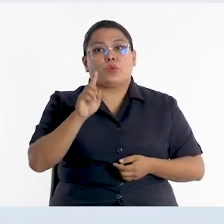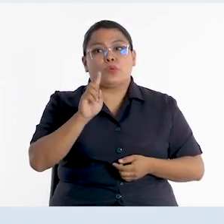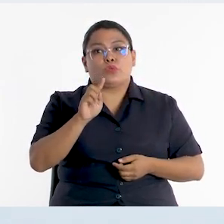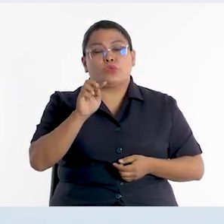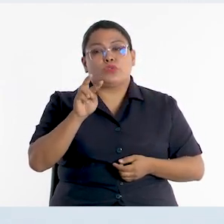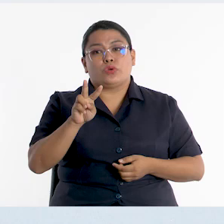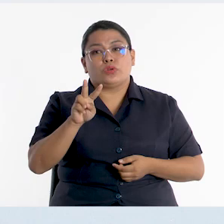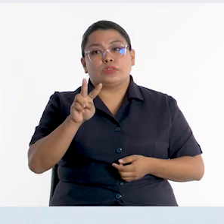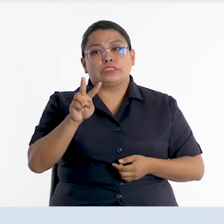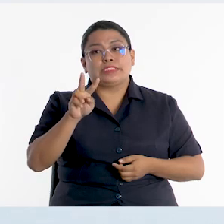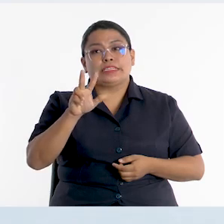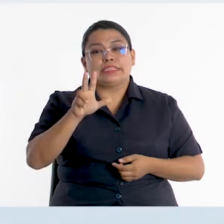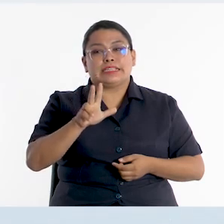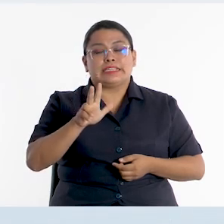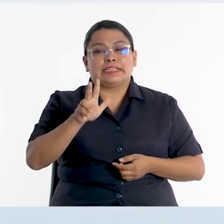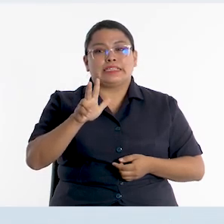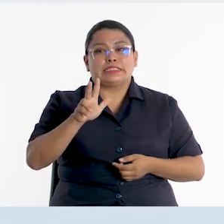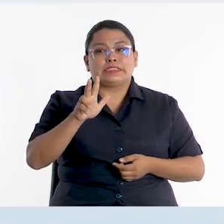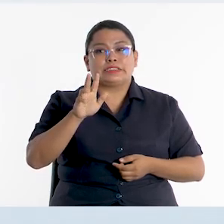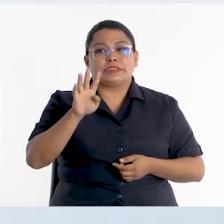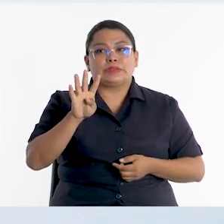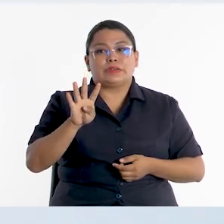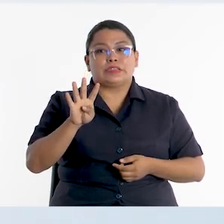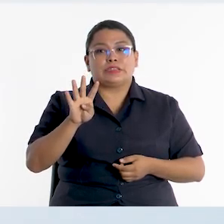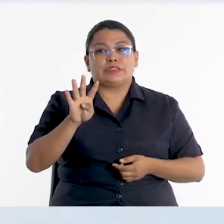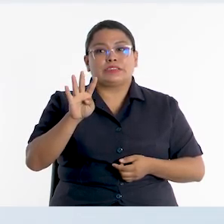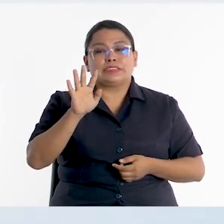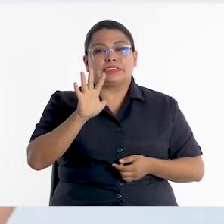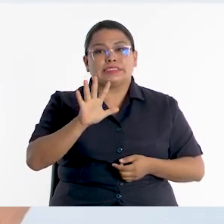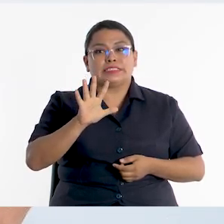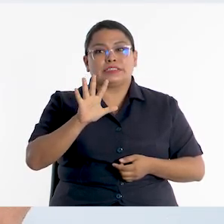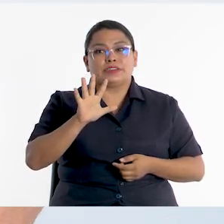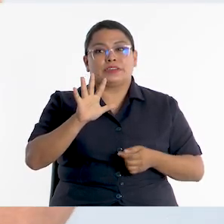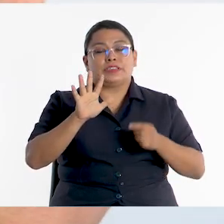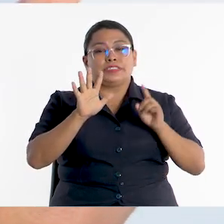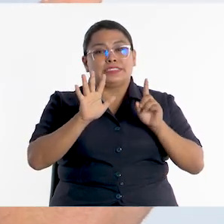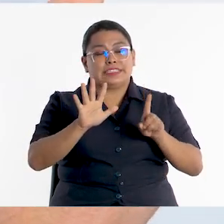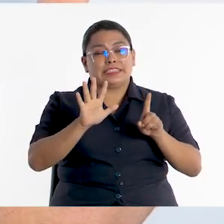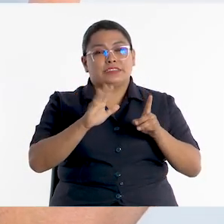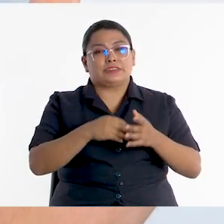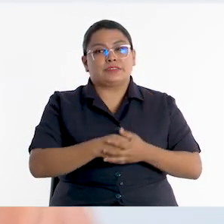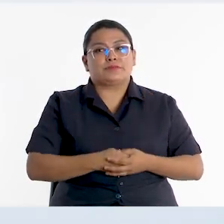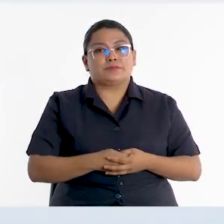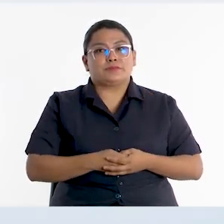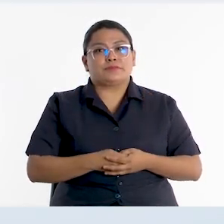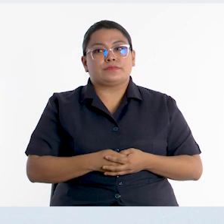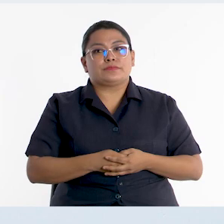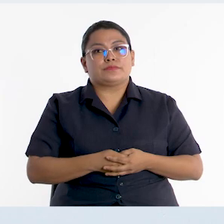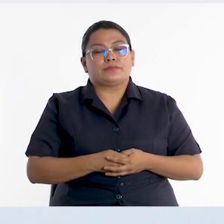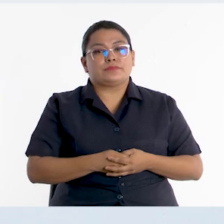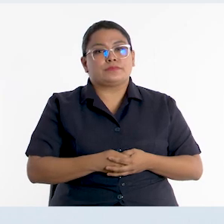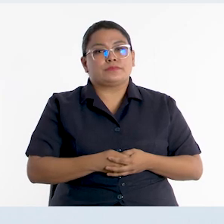1, 2, 3, 4, 5 y 6.